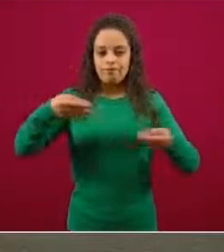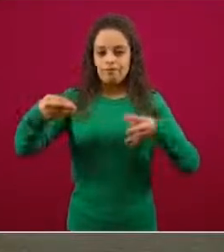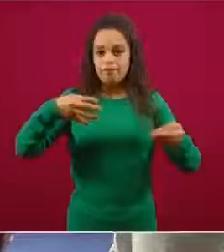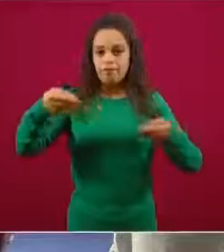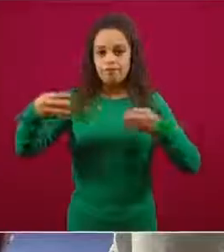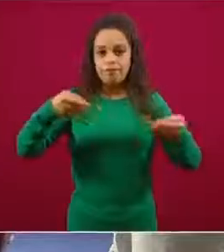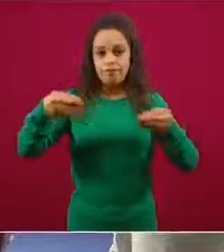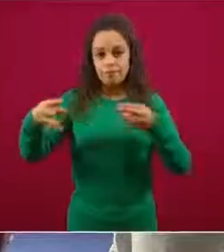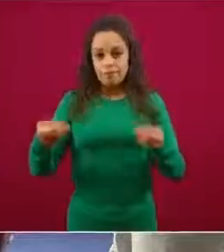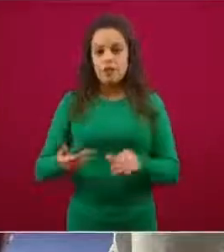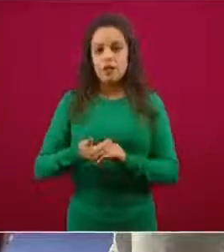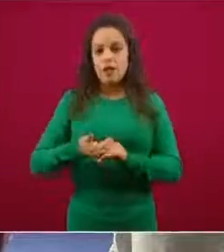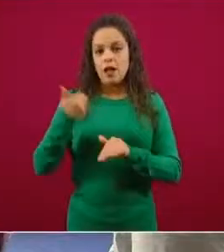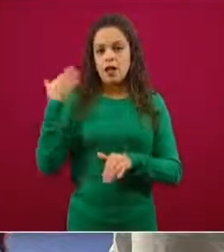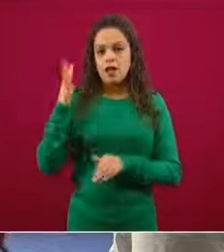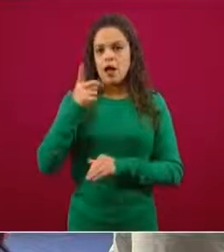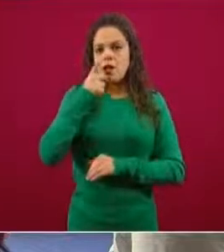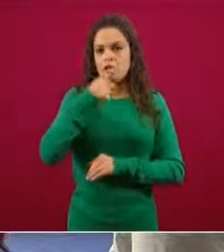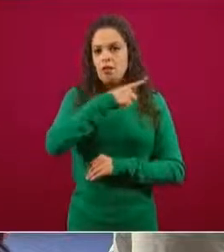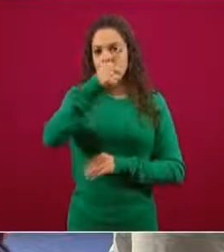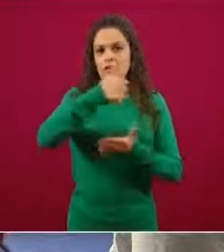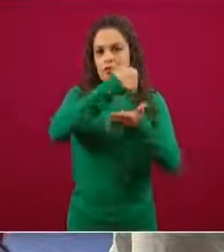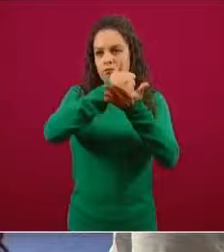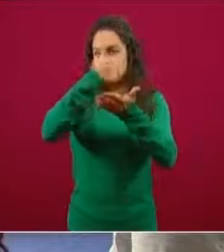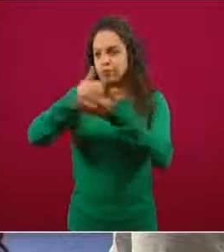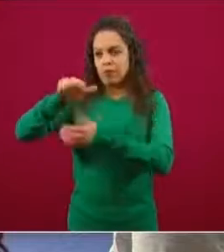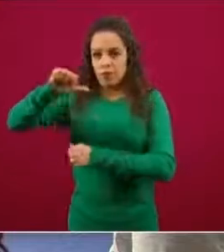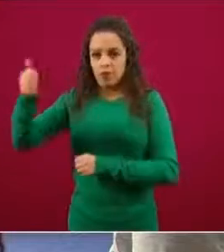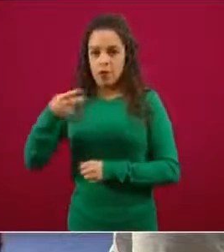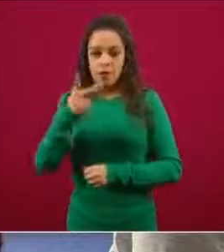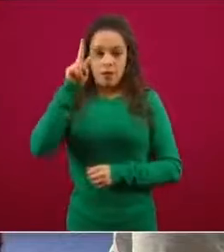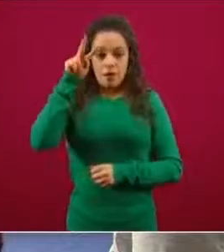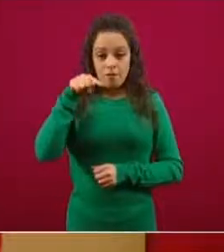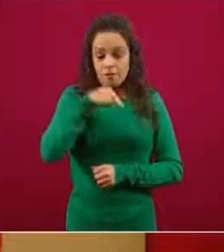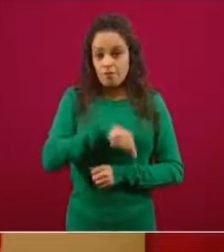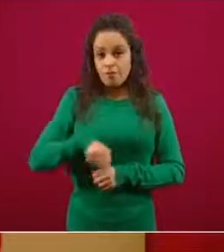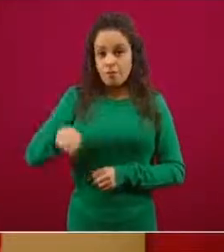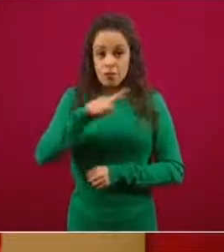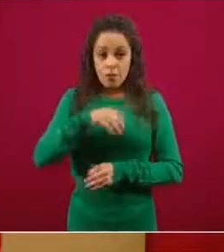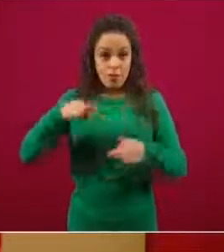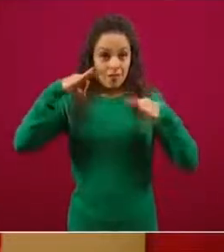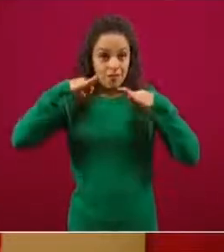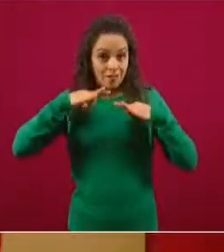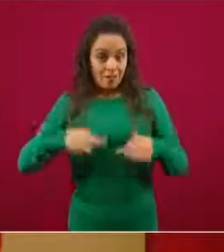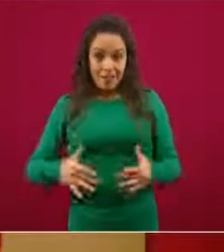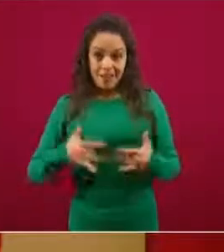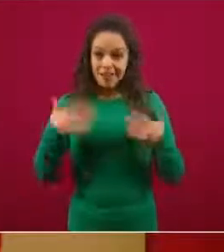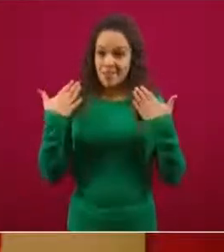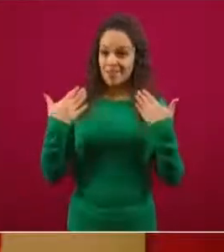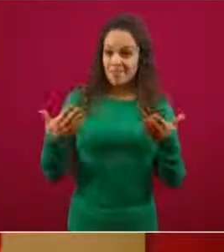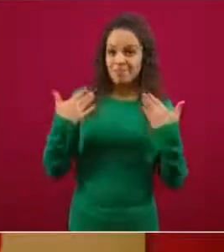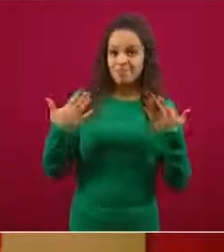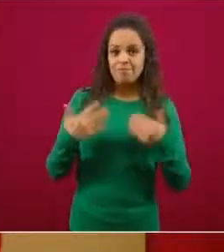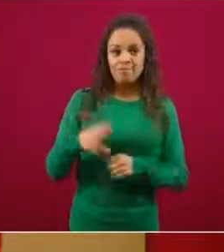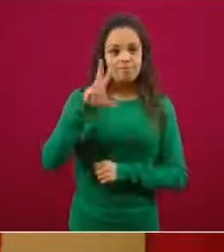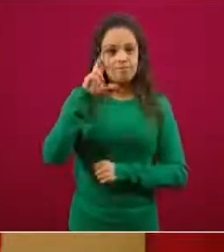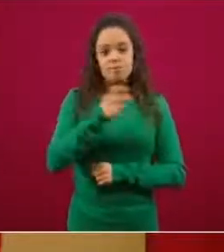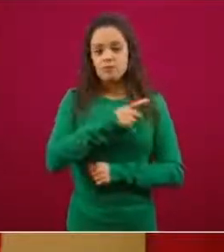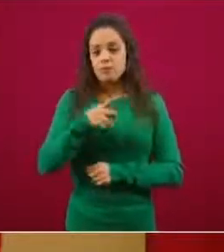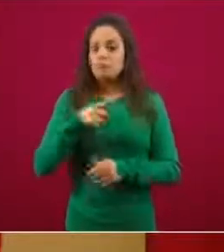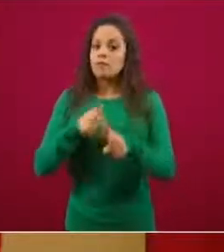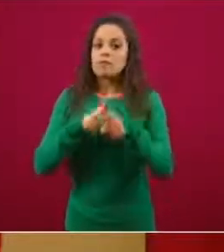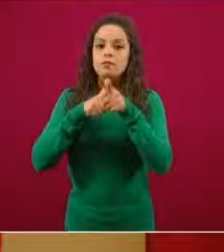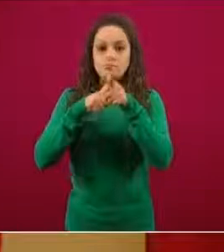manera sería recomendable que se relajaran las medidas de seguridad sanitaria, la Jornada Nacional de Sana